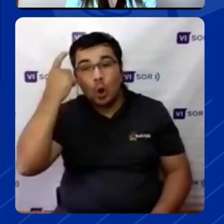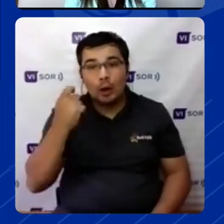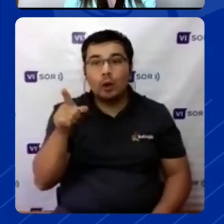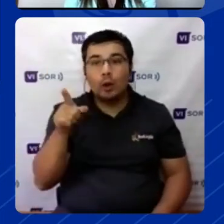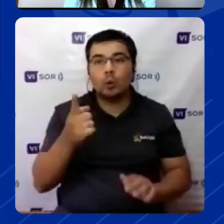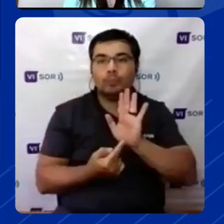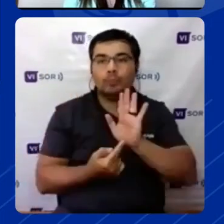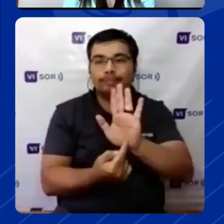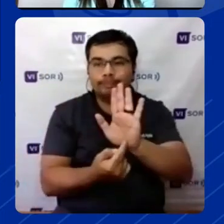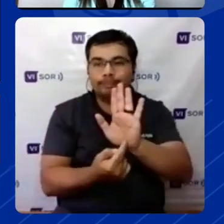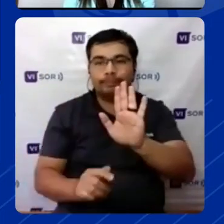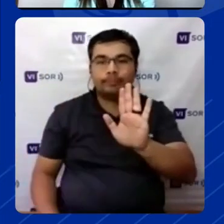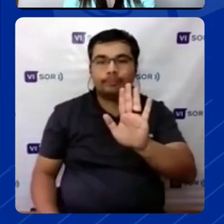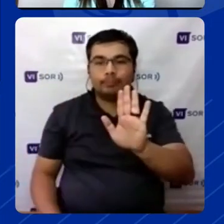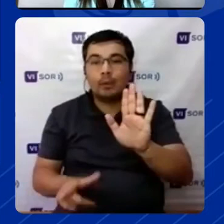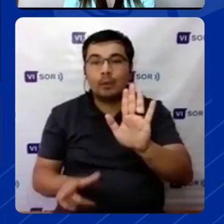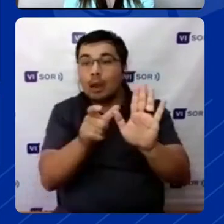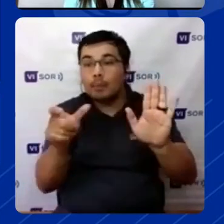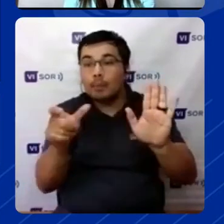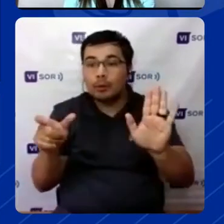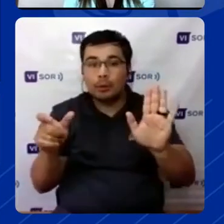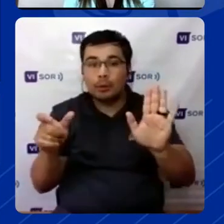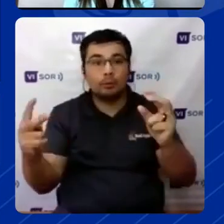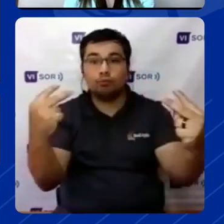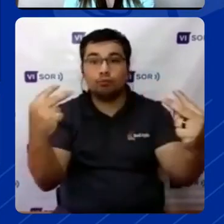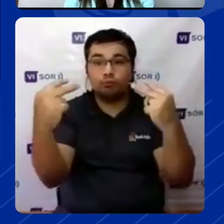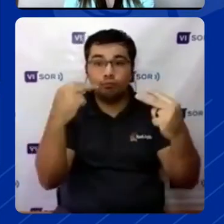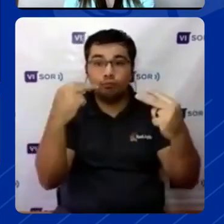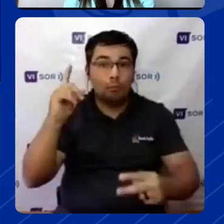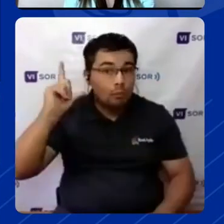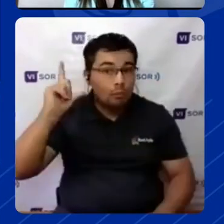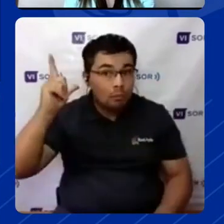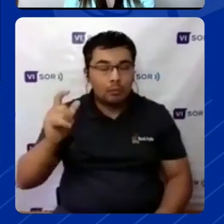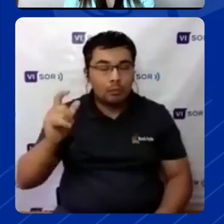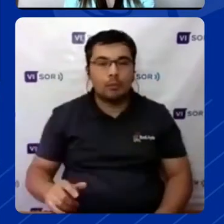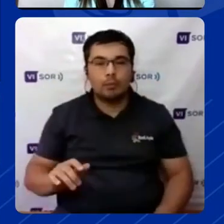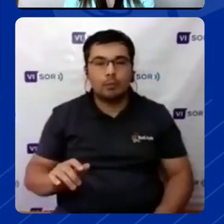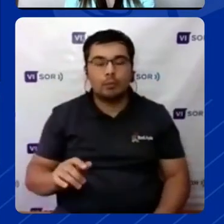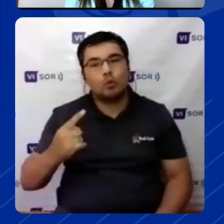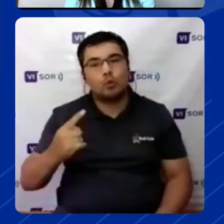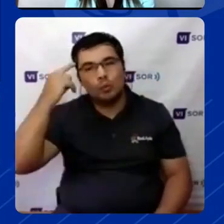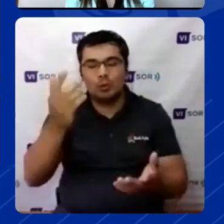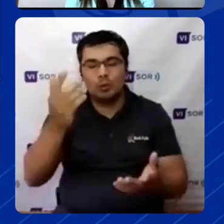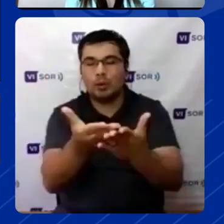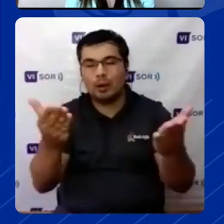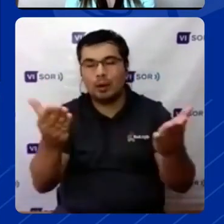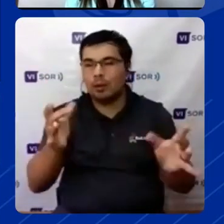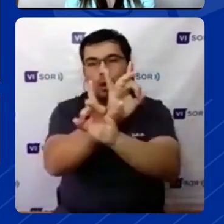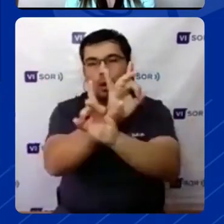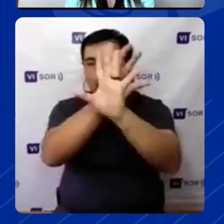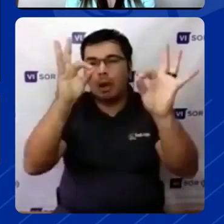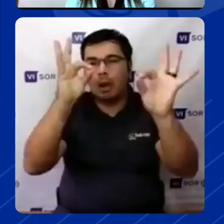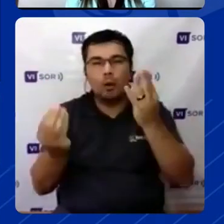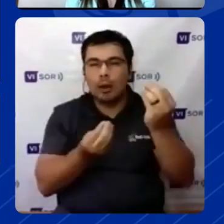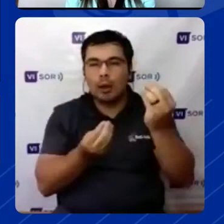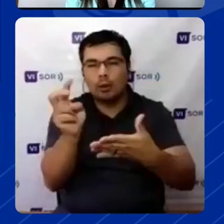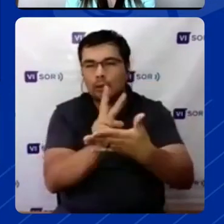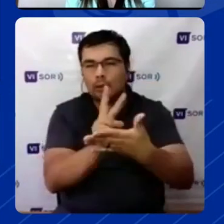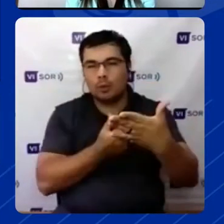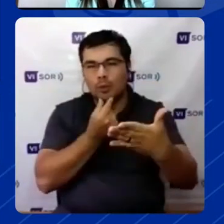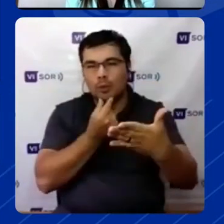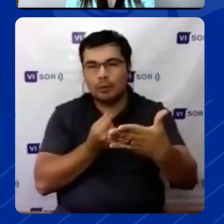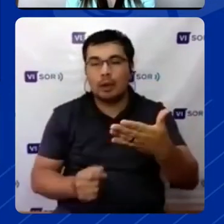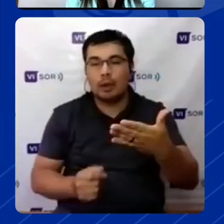la gente que ha estado escuchando les tiene que haber quedado muy claro qué es la lectura fácil. Y con eso